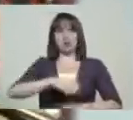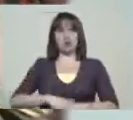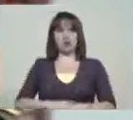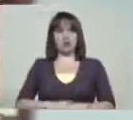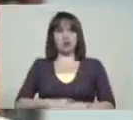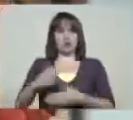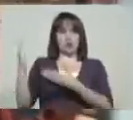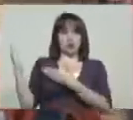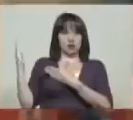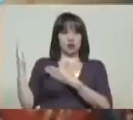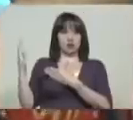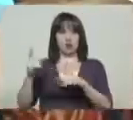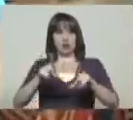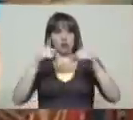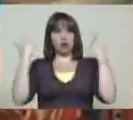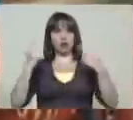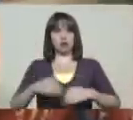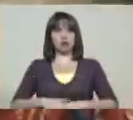García Carneiro,